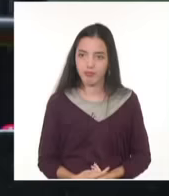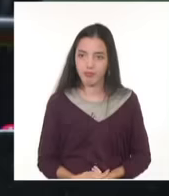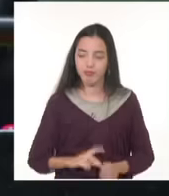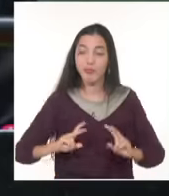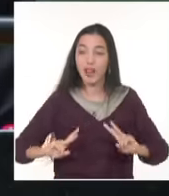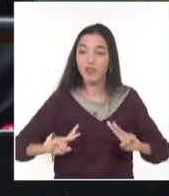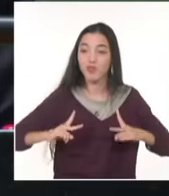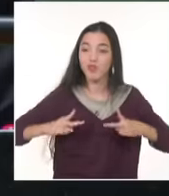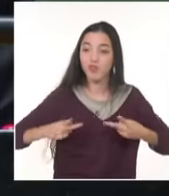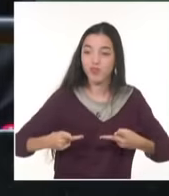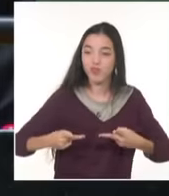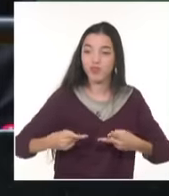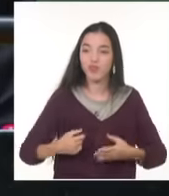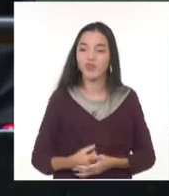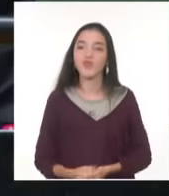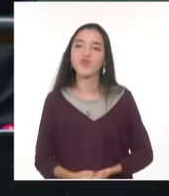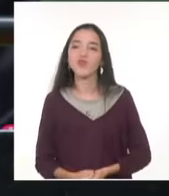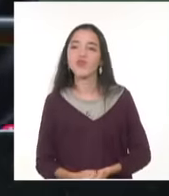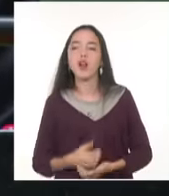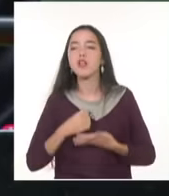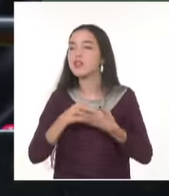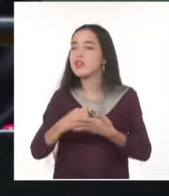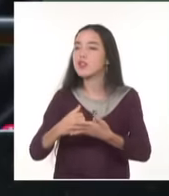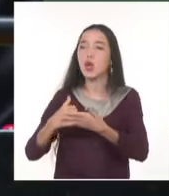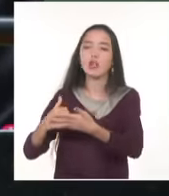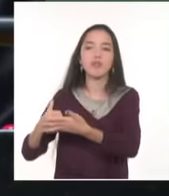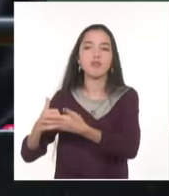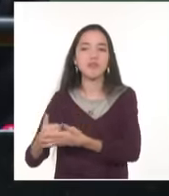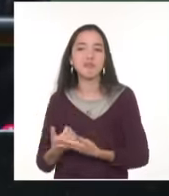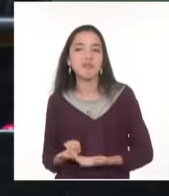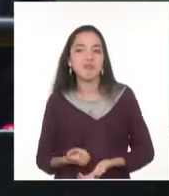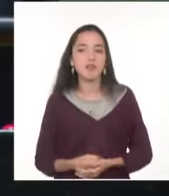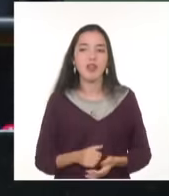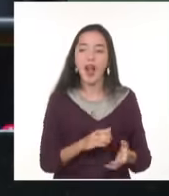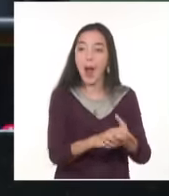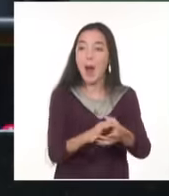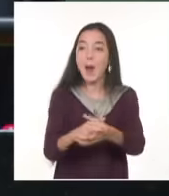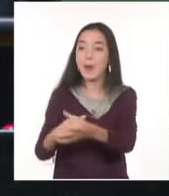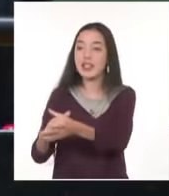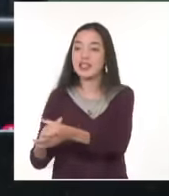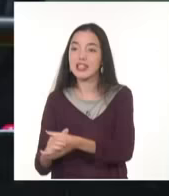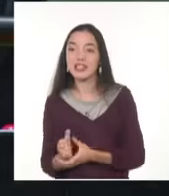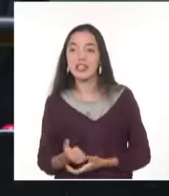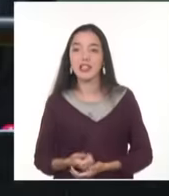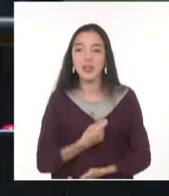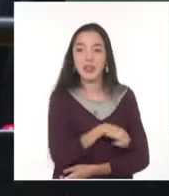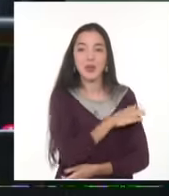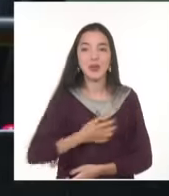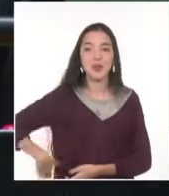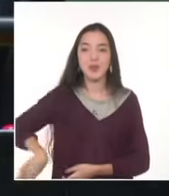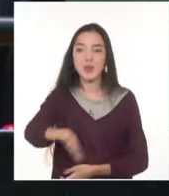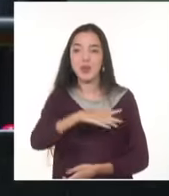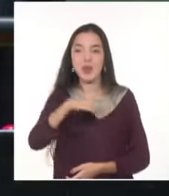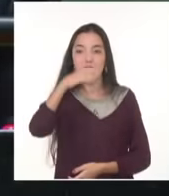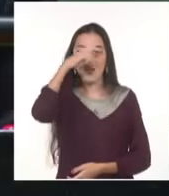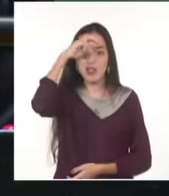Reafirmamos nuestra invariable solidaridad con el pueblo saharaui y el ejercicio de su